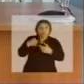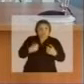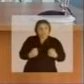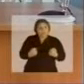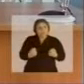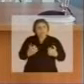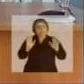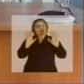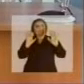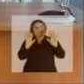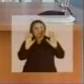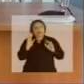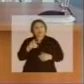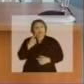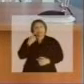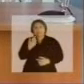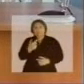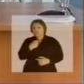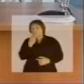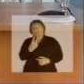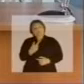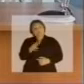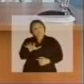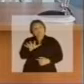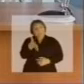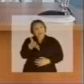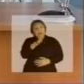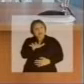pero lo cierto es que parecería